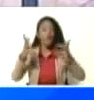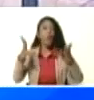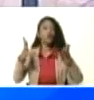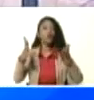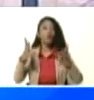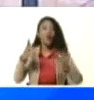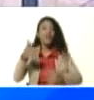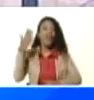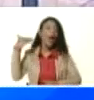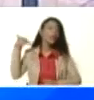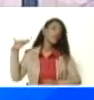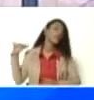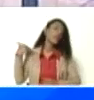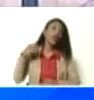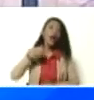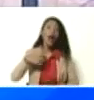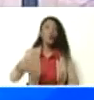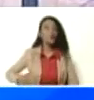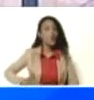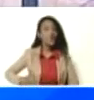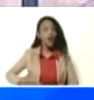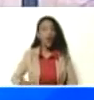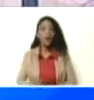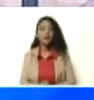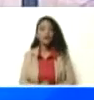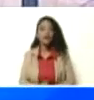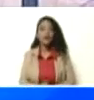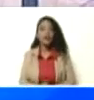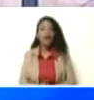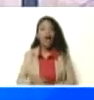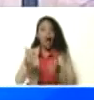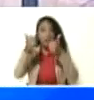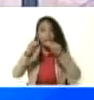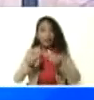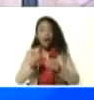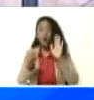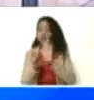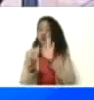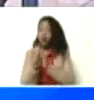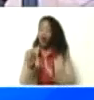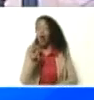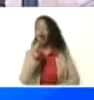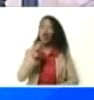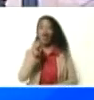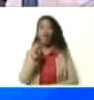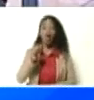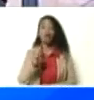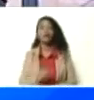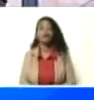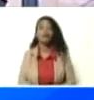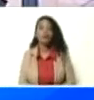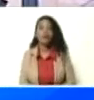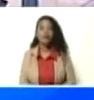antiguas novelas, sus artistas famosos, cantantes famosos,